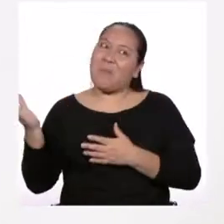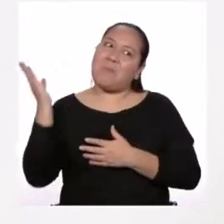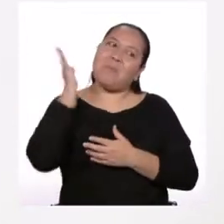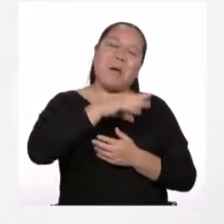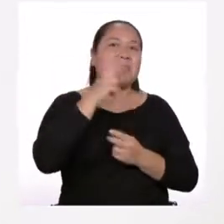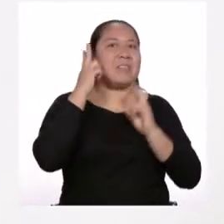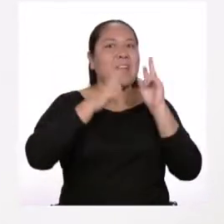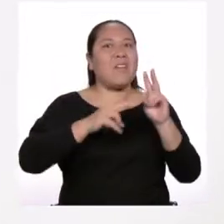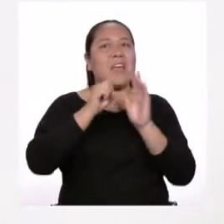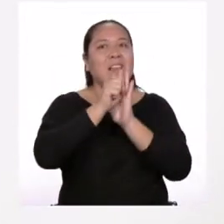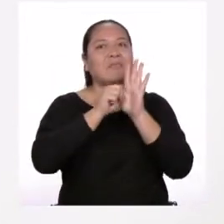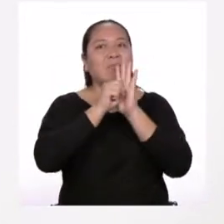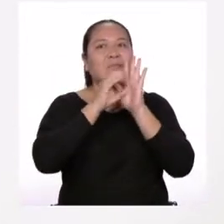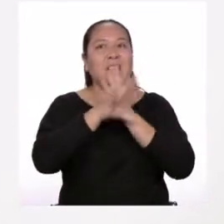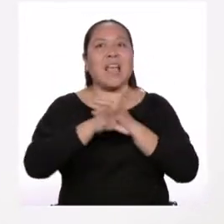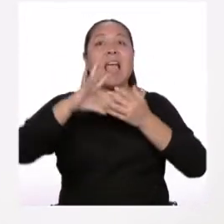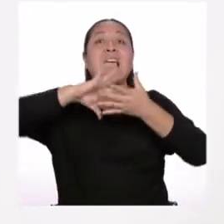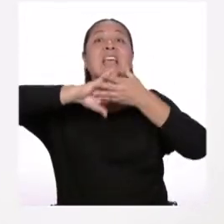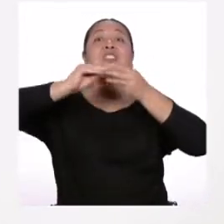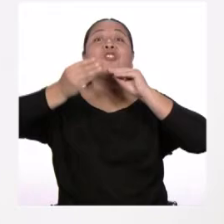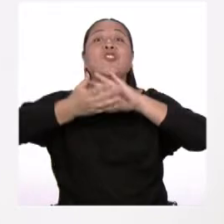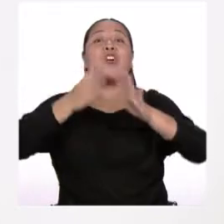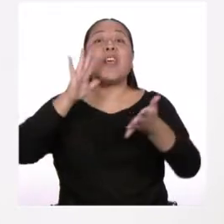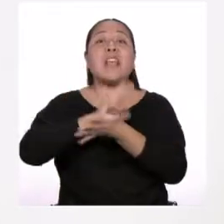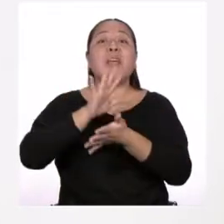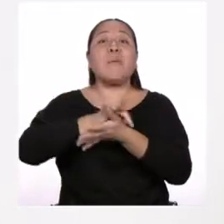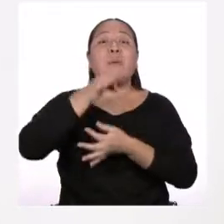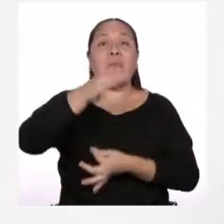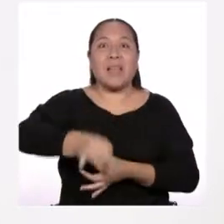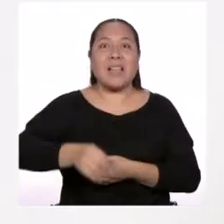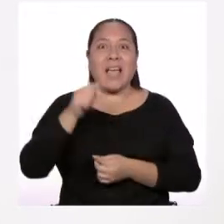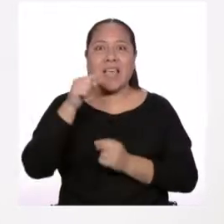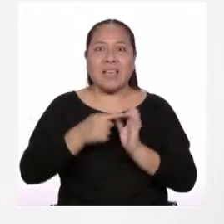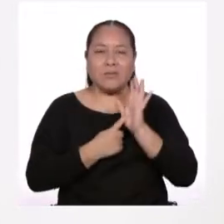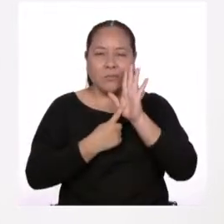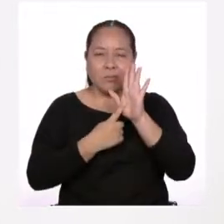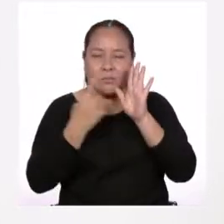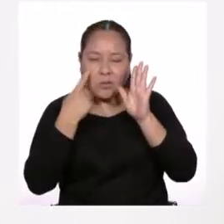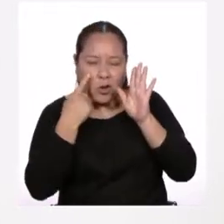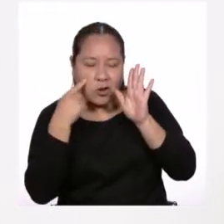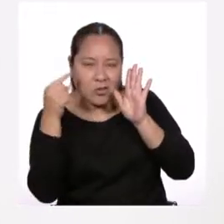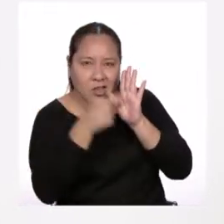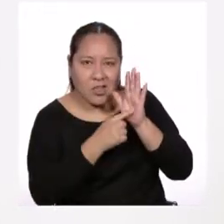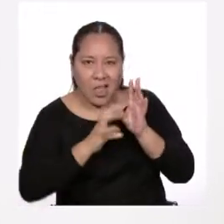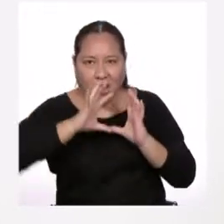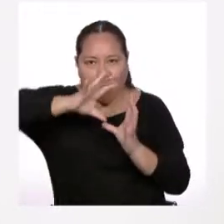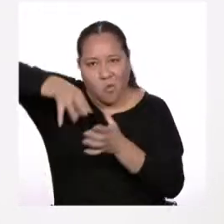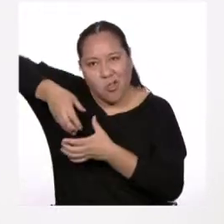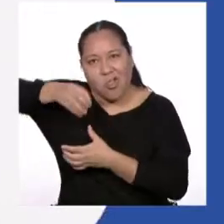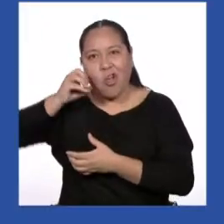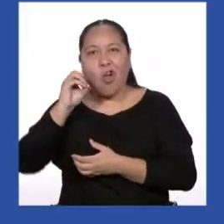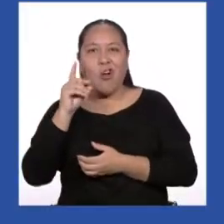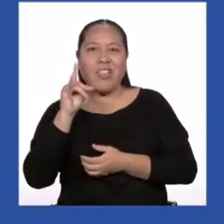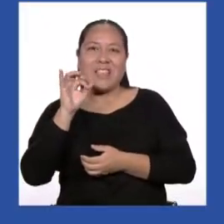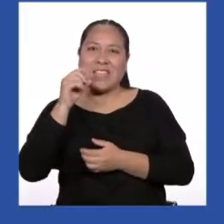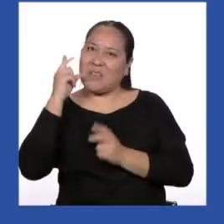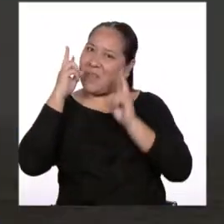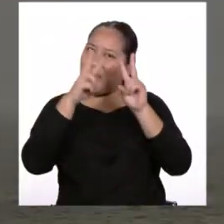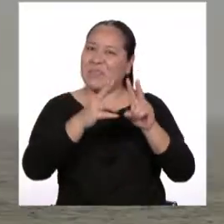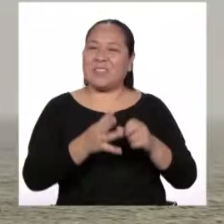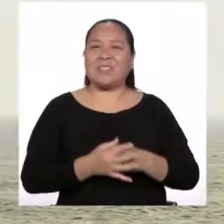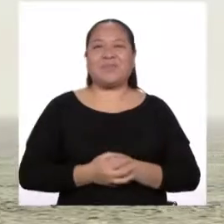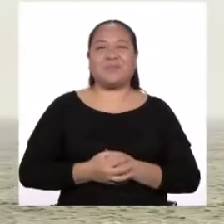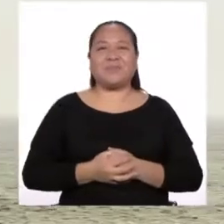este episodio del programa Historia de Papel, con el que nos aventuraremos en el mundo de la Odisea. ¡Vamos a verlo!